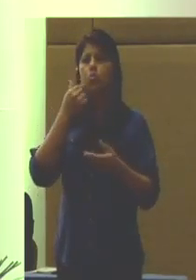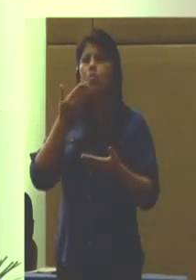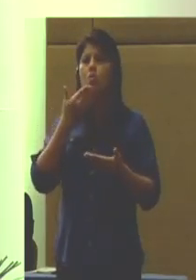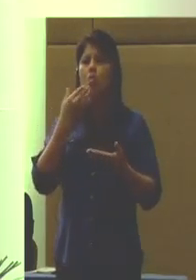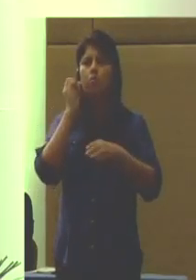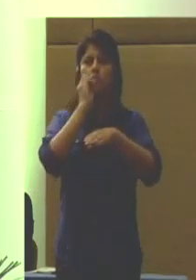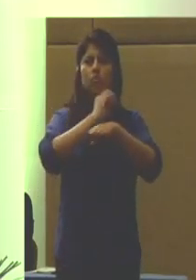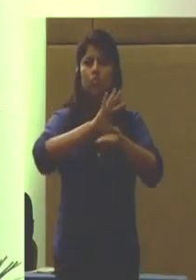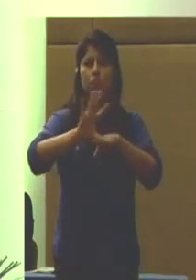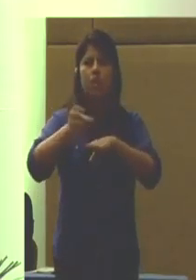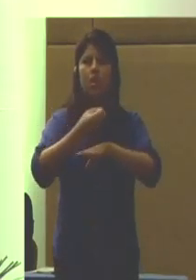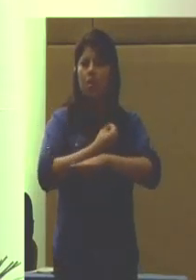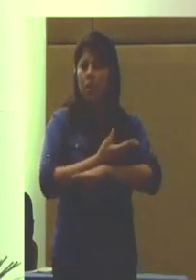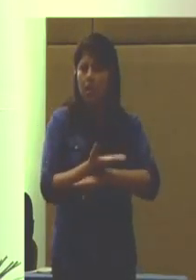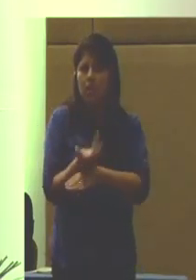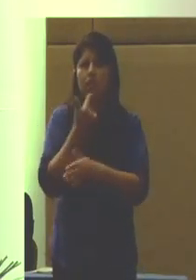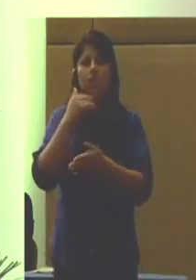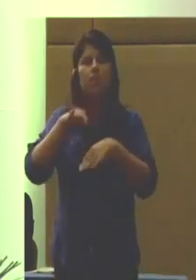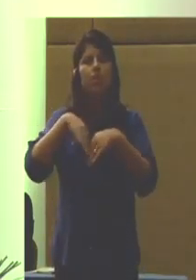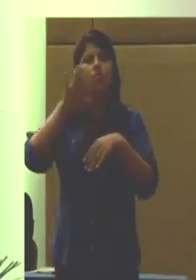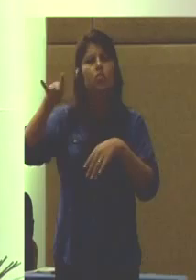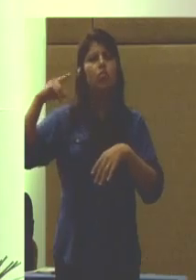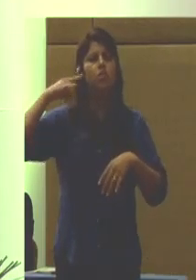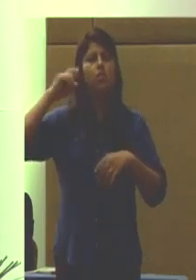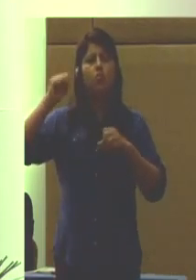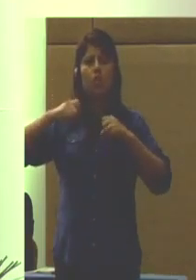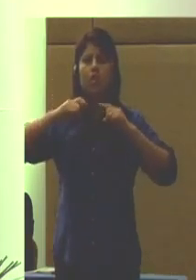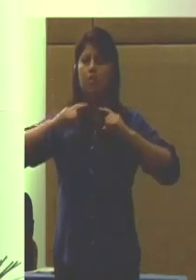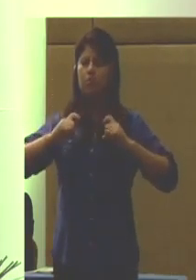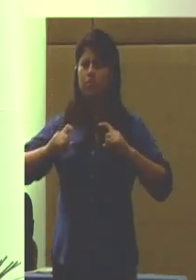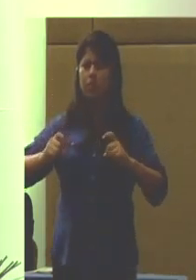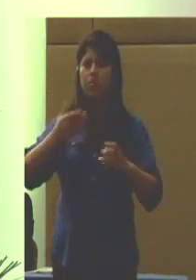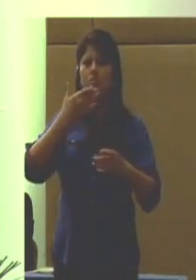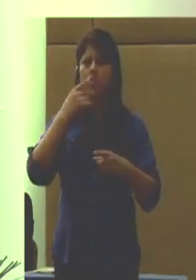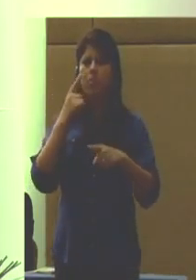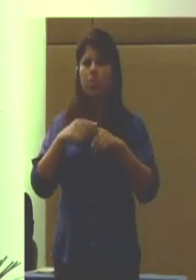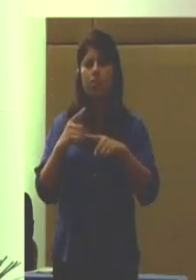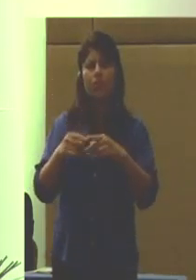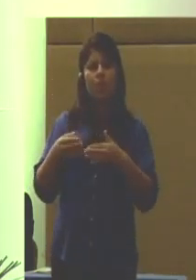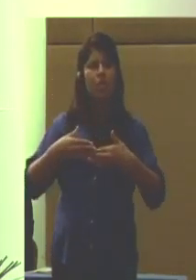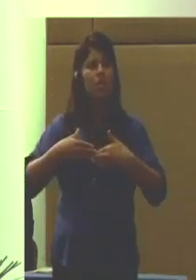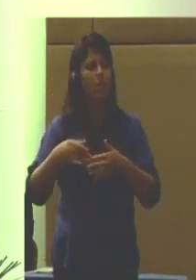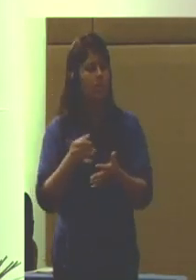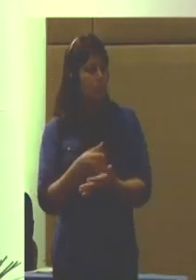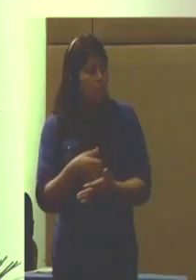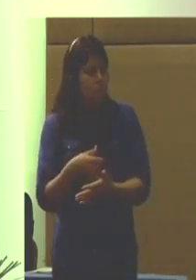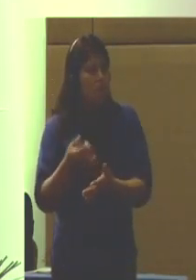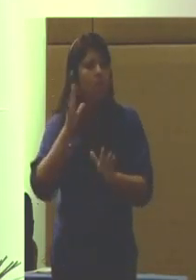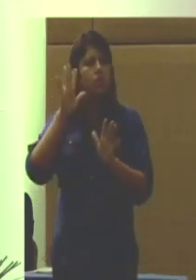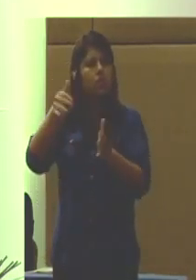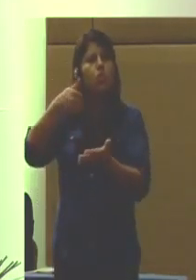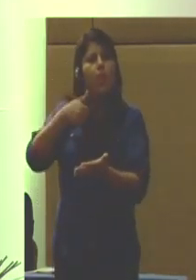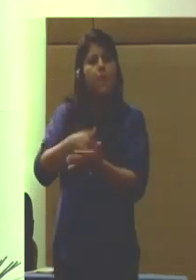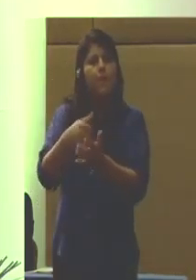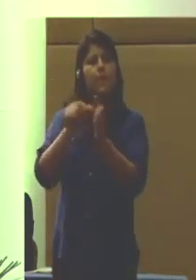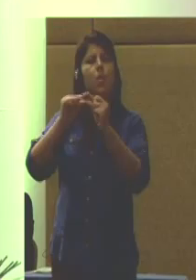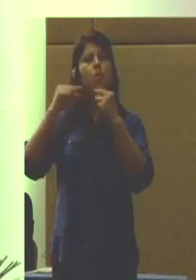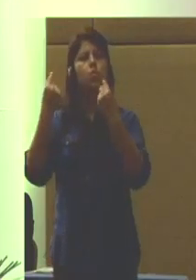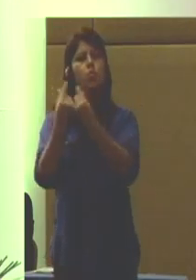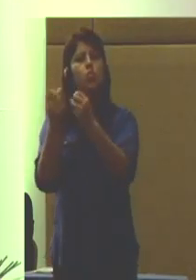que los niños podrán investigar, identificar vulnerabilidades en sus mismas grupos